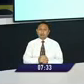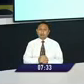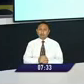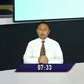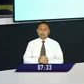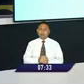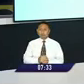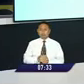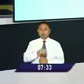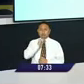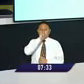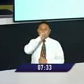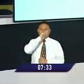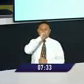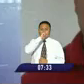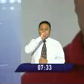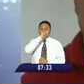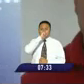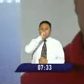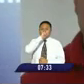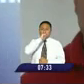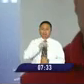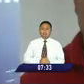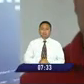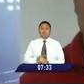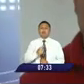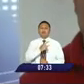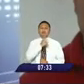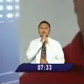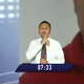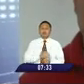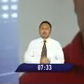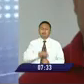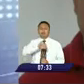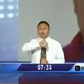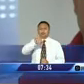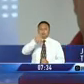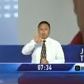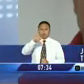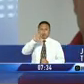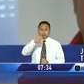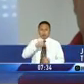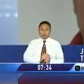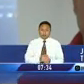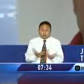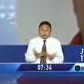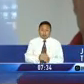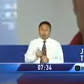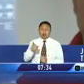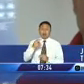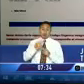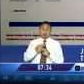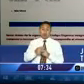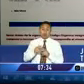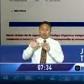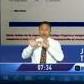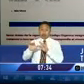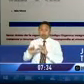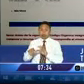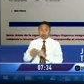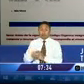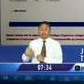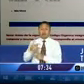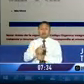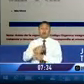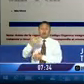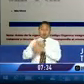terminaron con su vida. ¿Quién era Juan Pablo Andrade Rodríguez? Solo basta con digitar sus nombres y apellidos